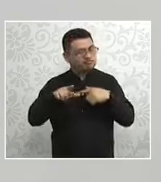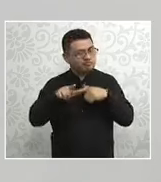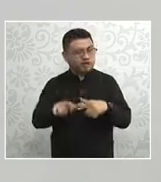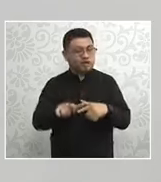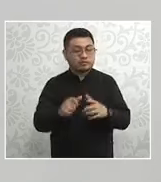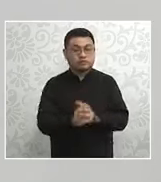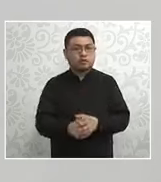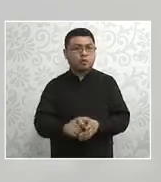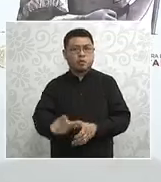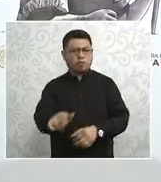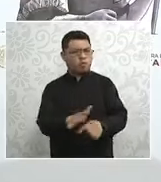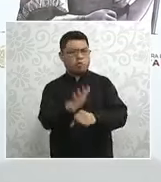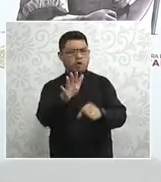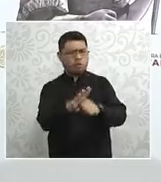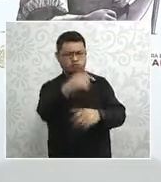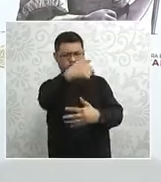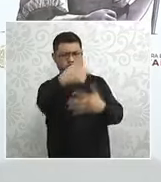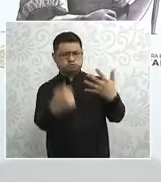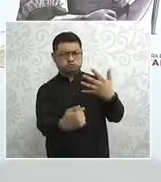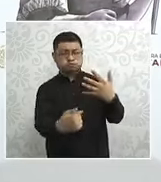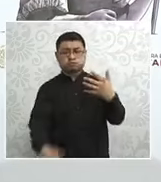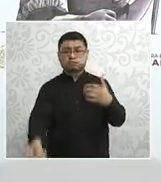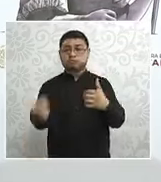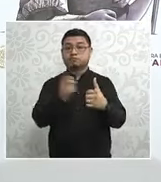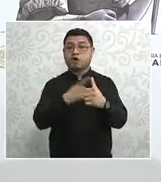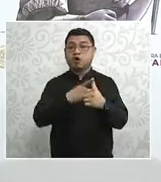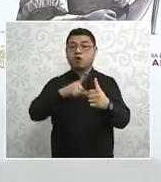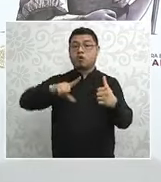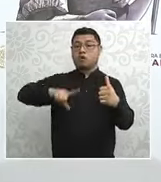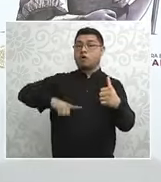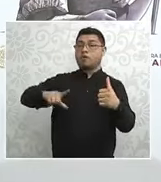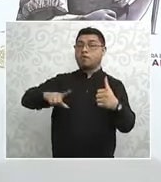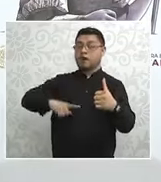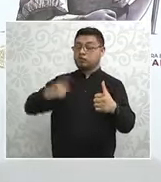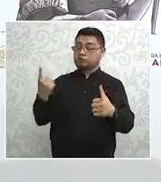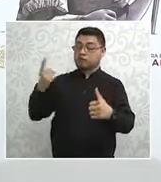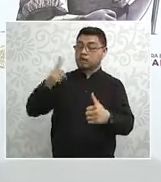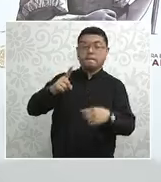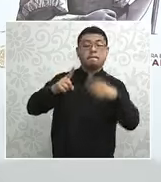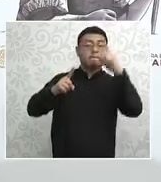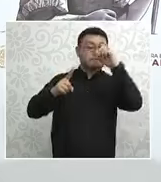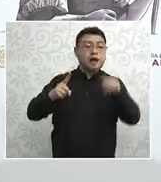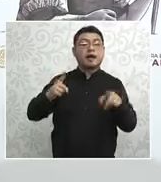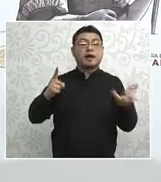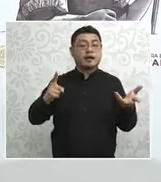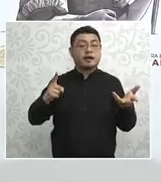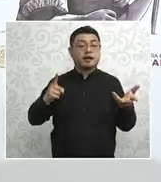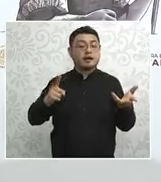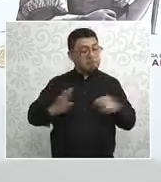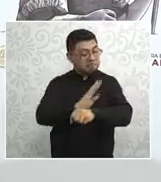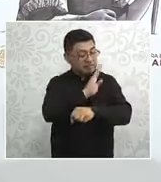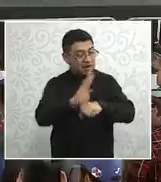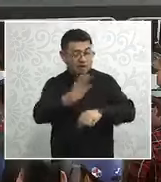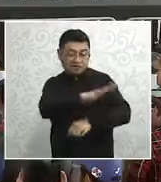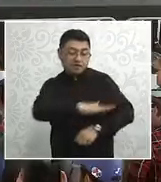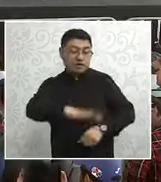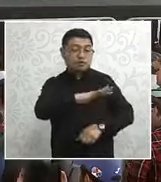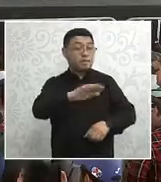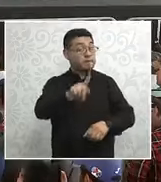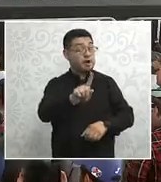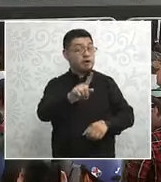Cuáles son esos principios gobernar con el principio de por el bien de todos primero los